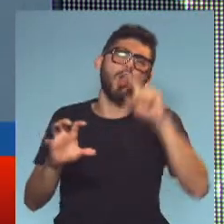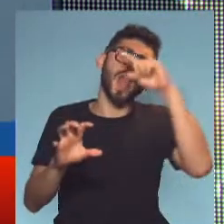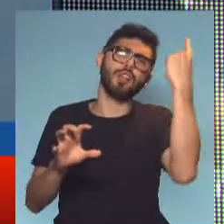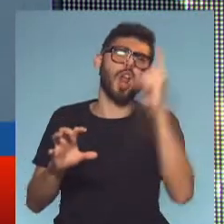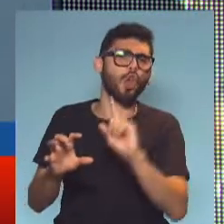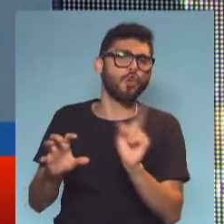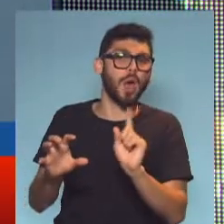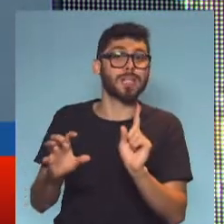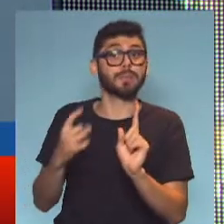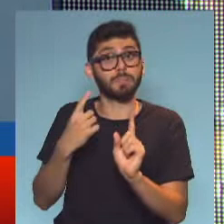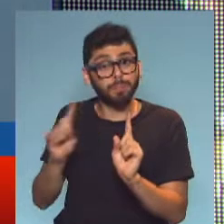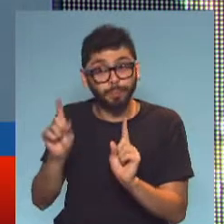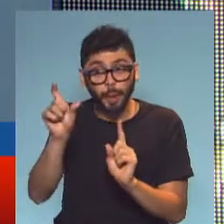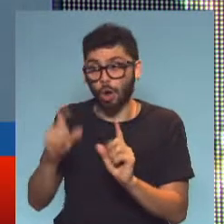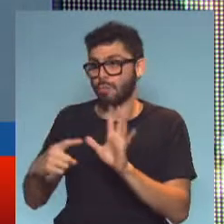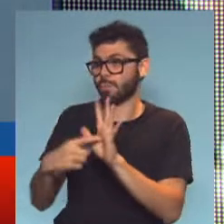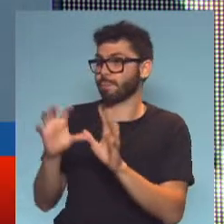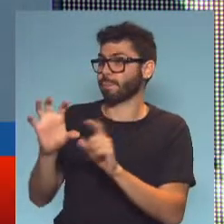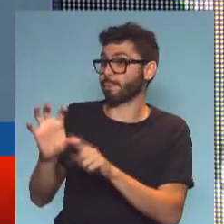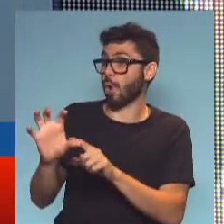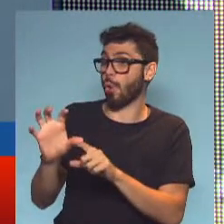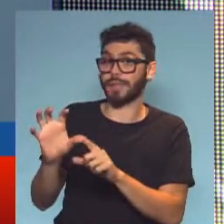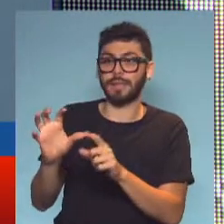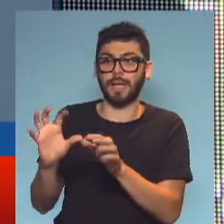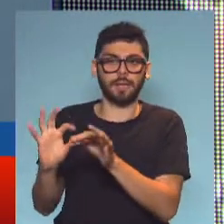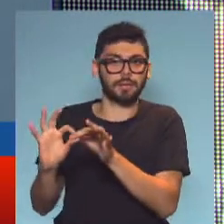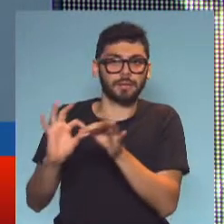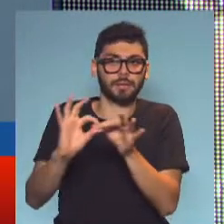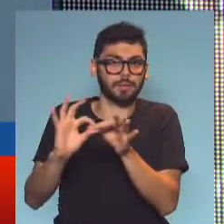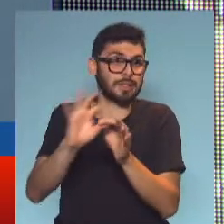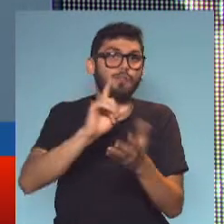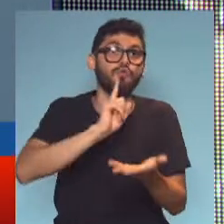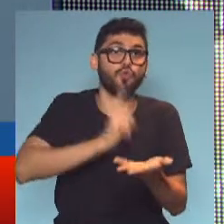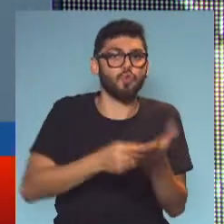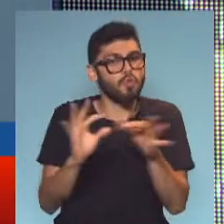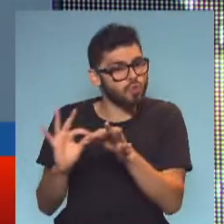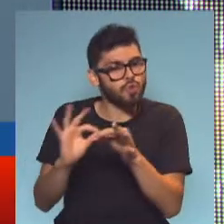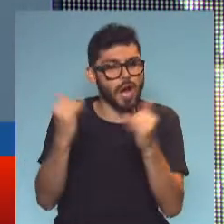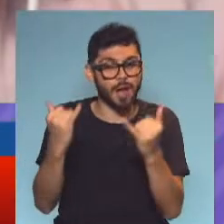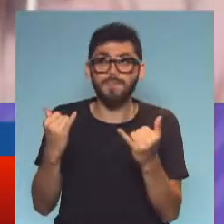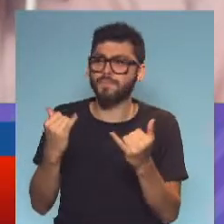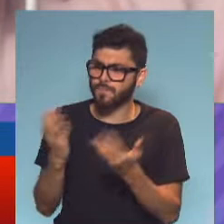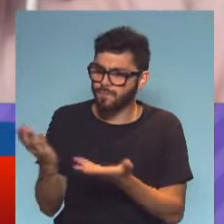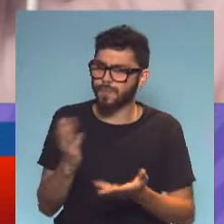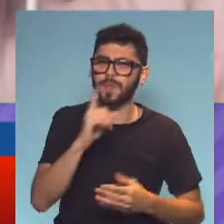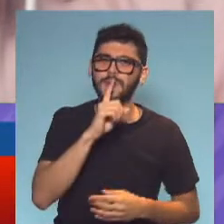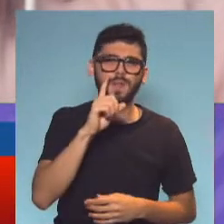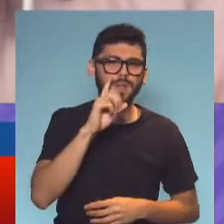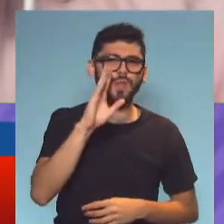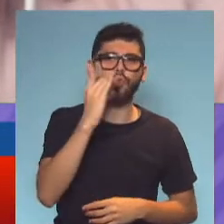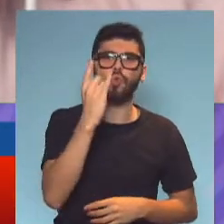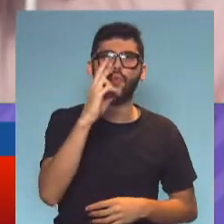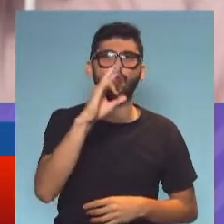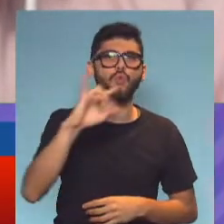sabe la injerencia que tiene provincia de Buenos Aires en este tipo de decisiones, e instaló Pablo Tiburce, que la idea,